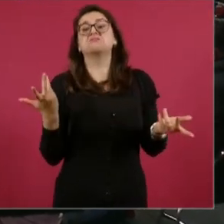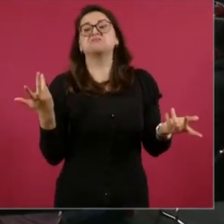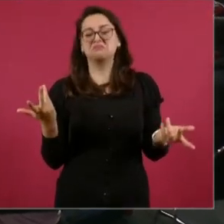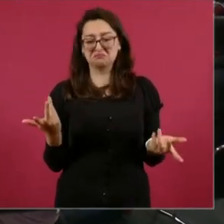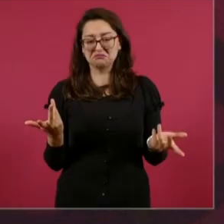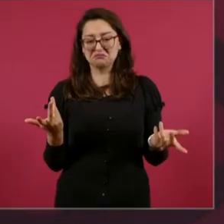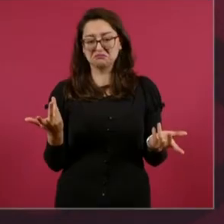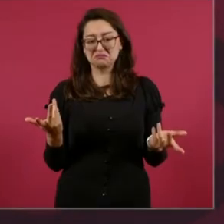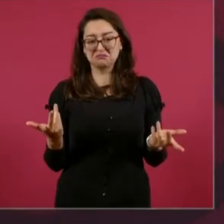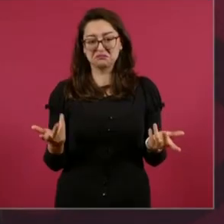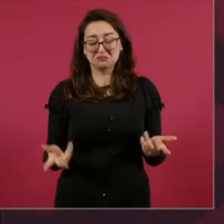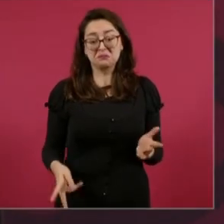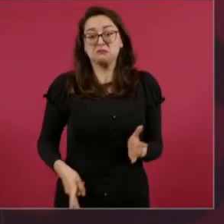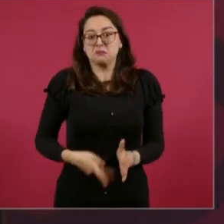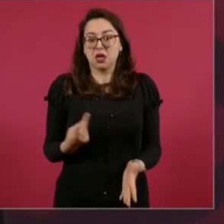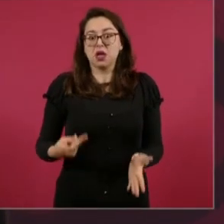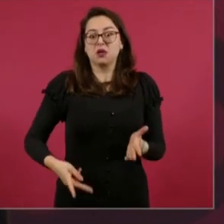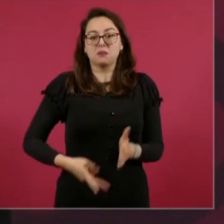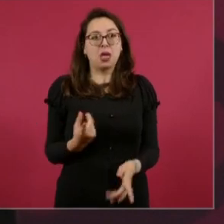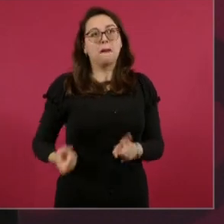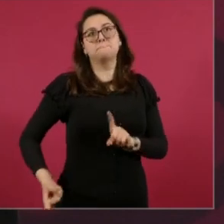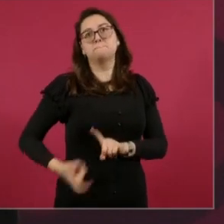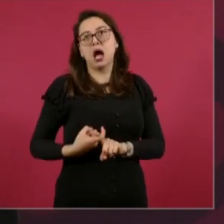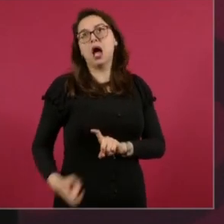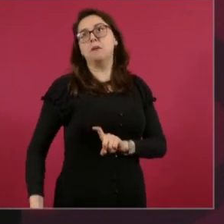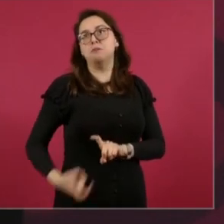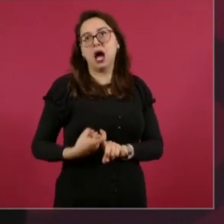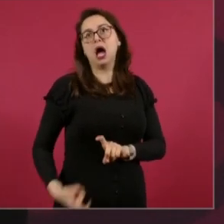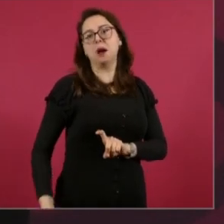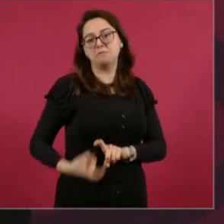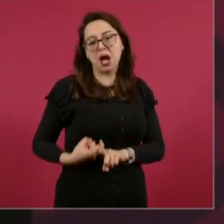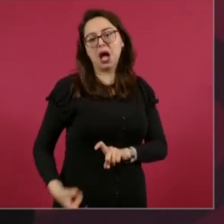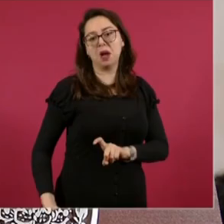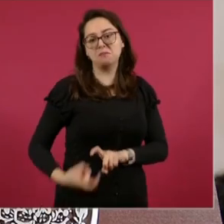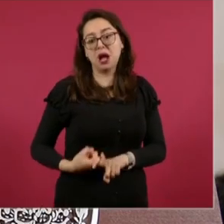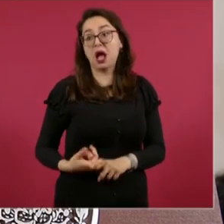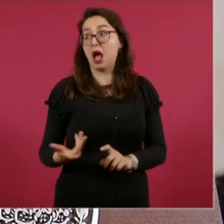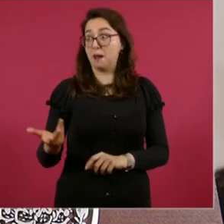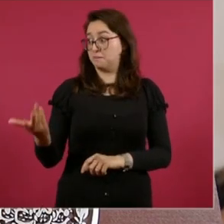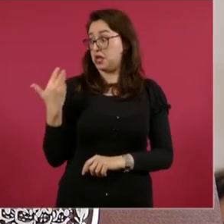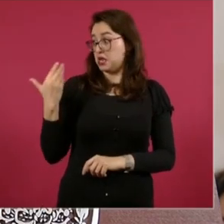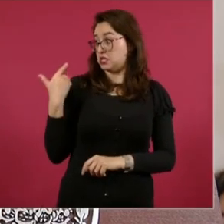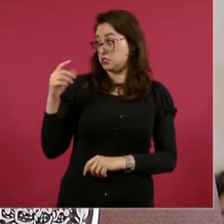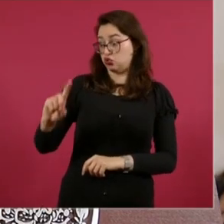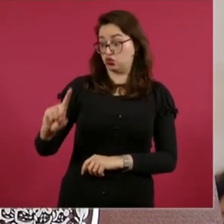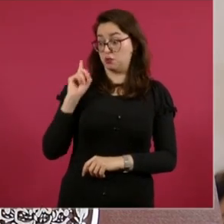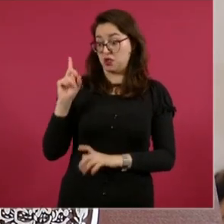¿Cuántas mentadas de madre ahora en la marcha de los fifís? O sea,